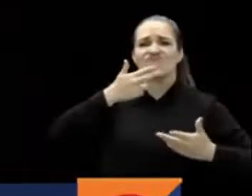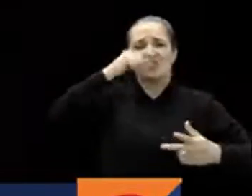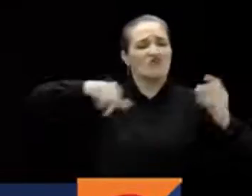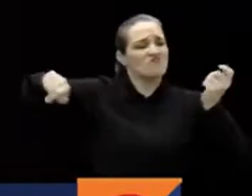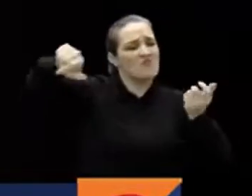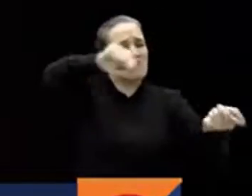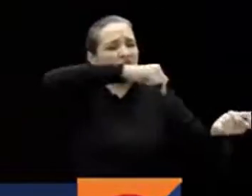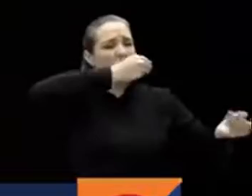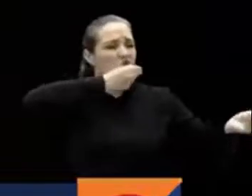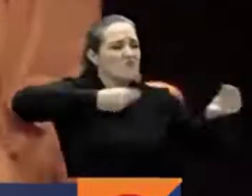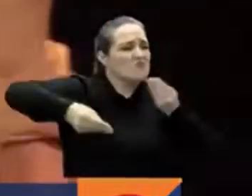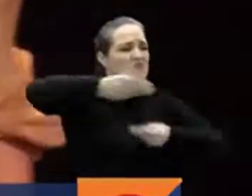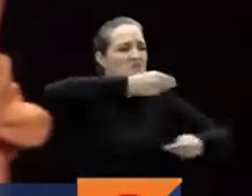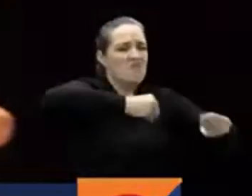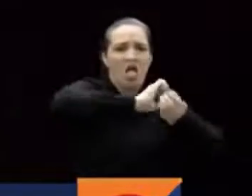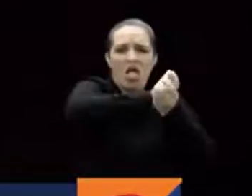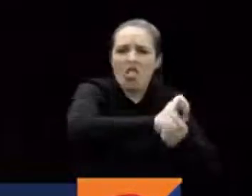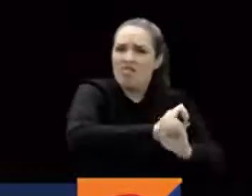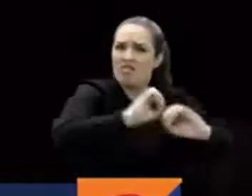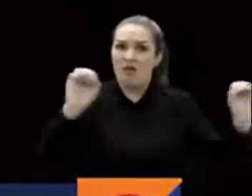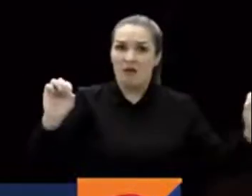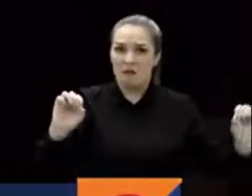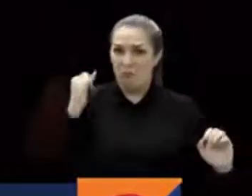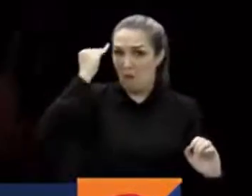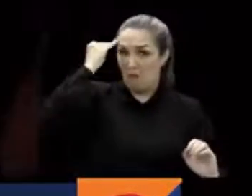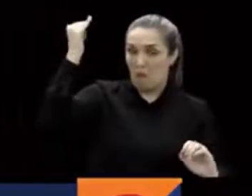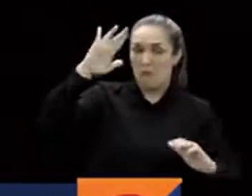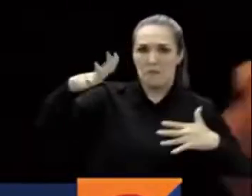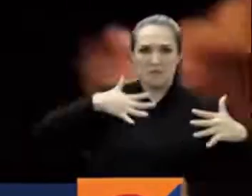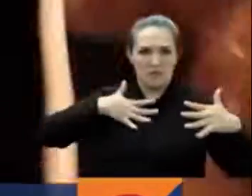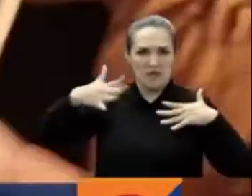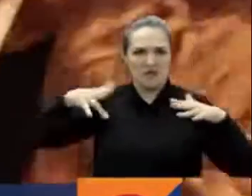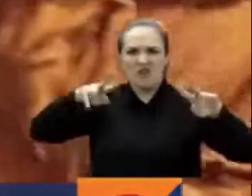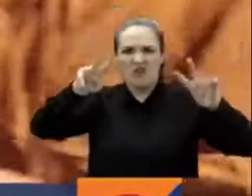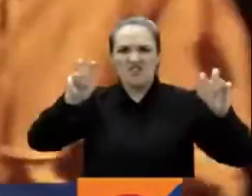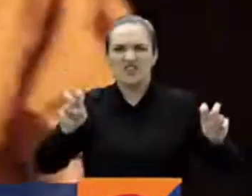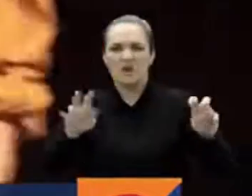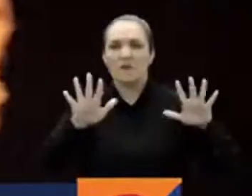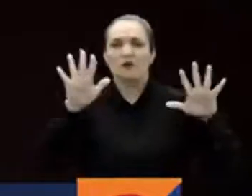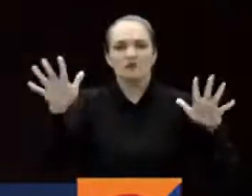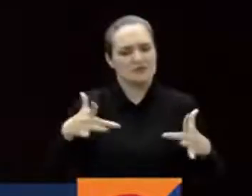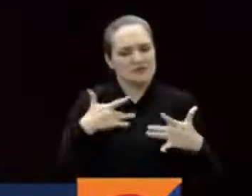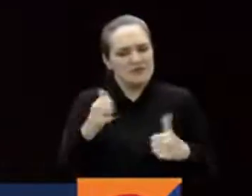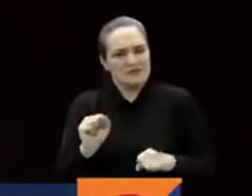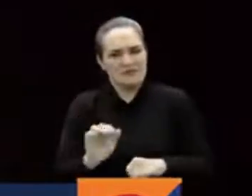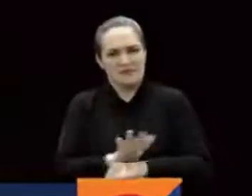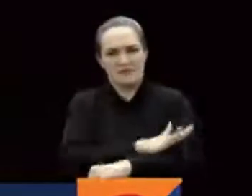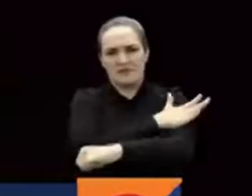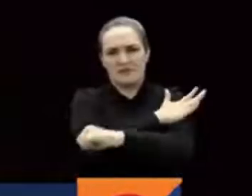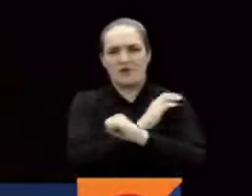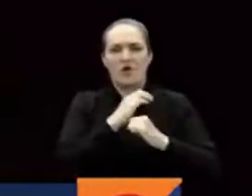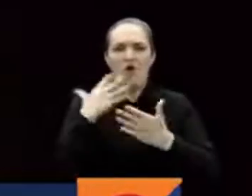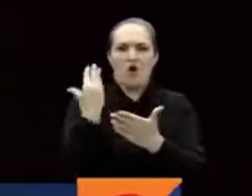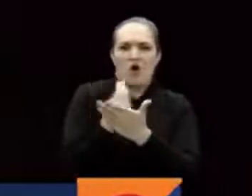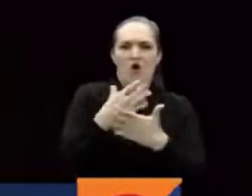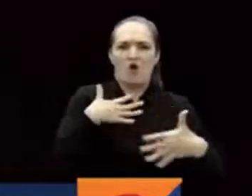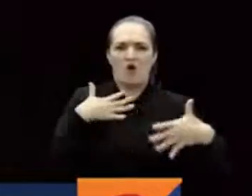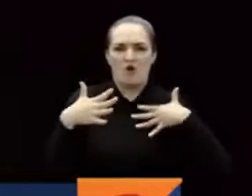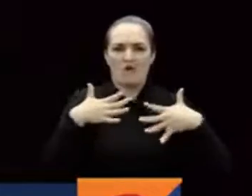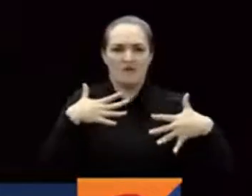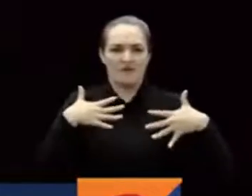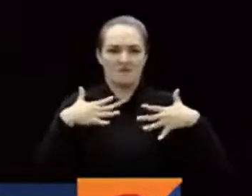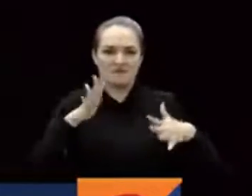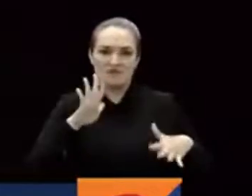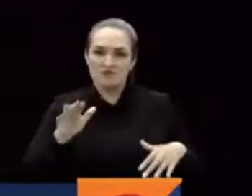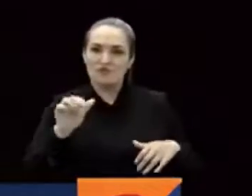está libre de ataduras. Es una invención teatral que trabaja sobre los efectos y las sensaciones que las obras causaron en las actrices y en